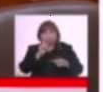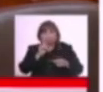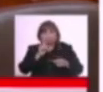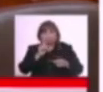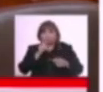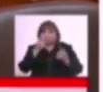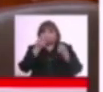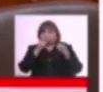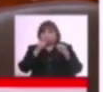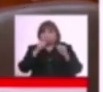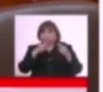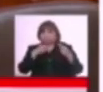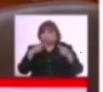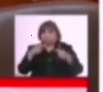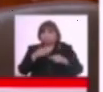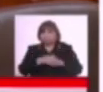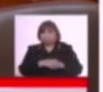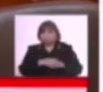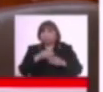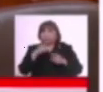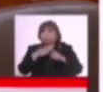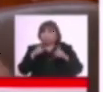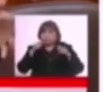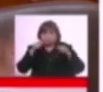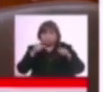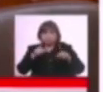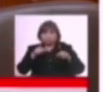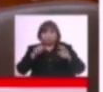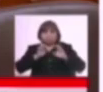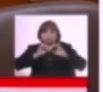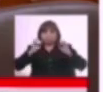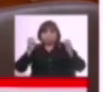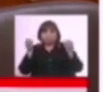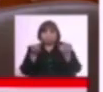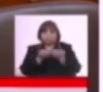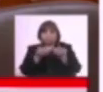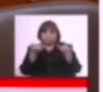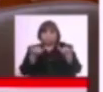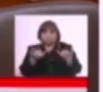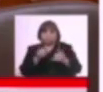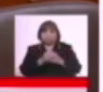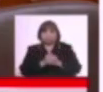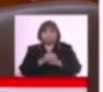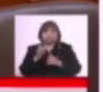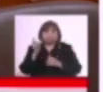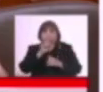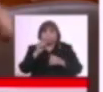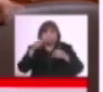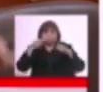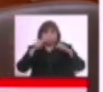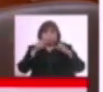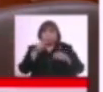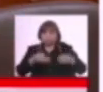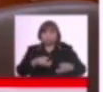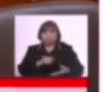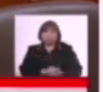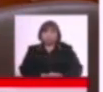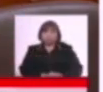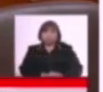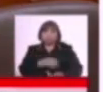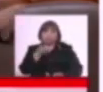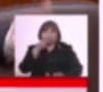despacho. ¿Para eso eres congresista? ¿No creen que merecería una sanción